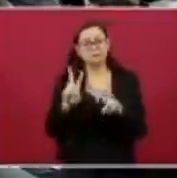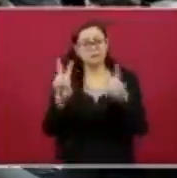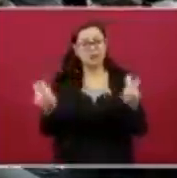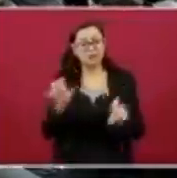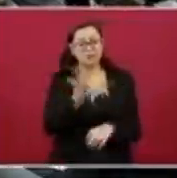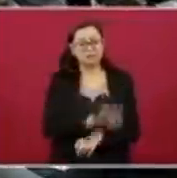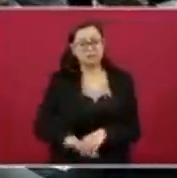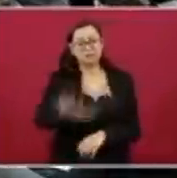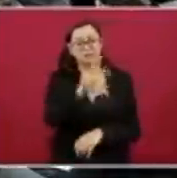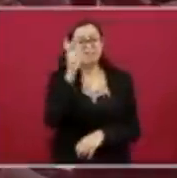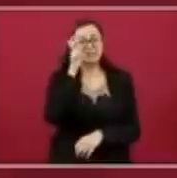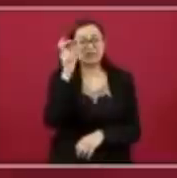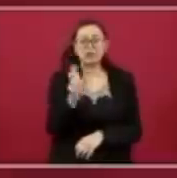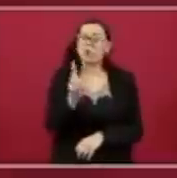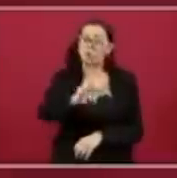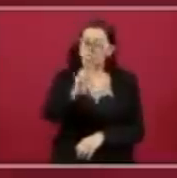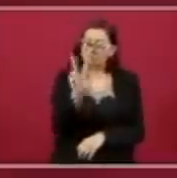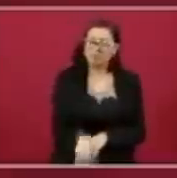muy doloroso,